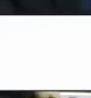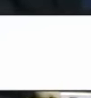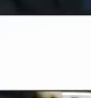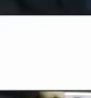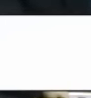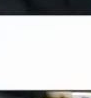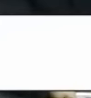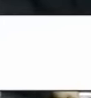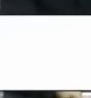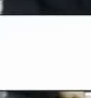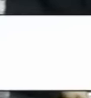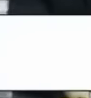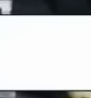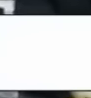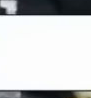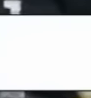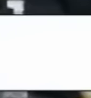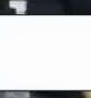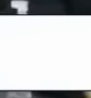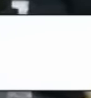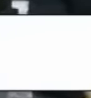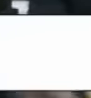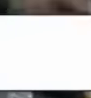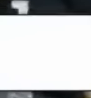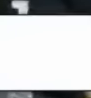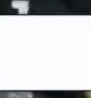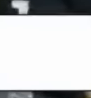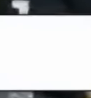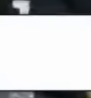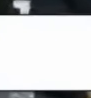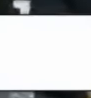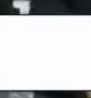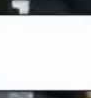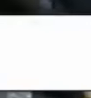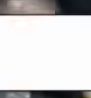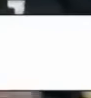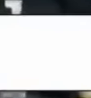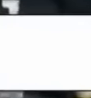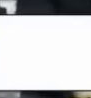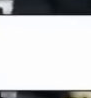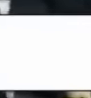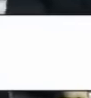del gobierno hablan de la oposición irresponsable.